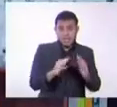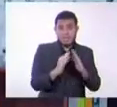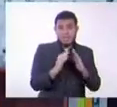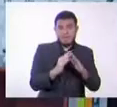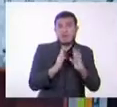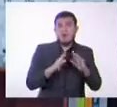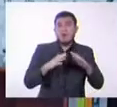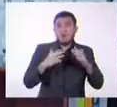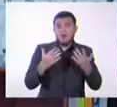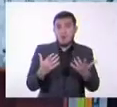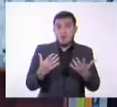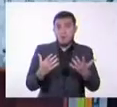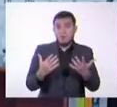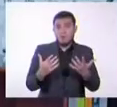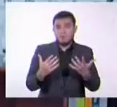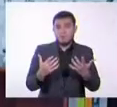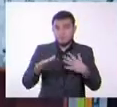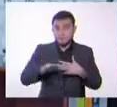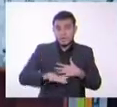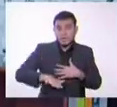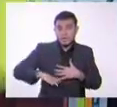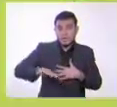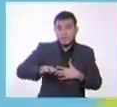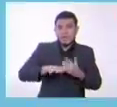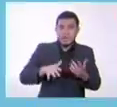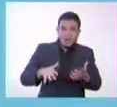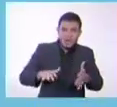las condiciones físicas del lugar?